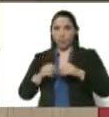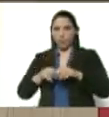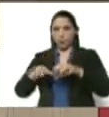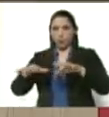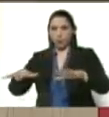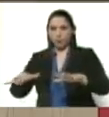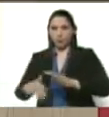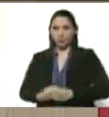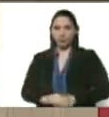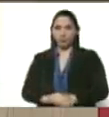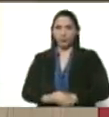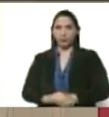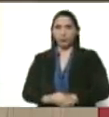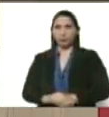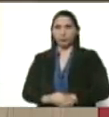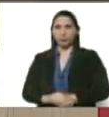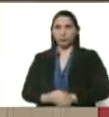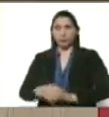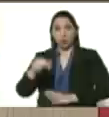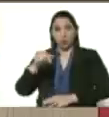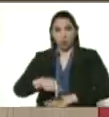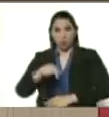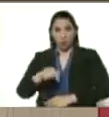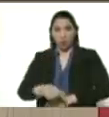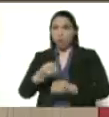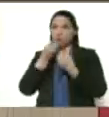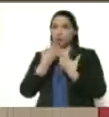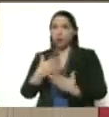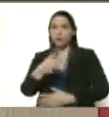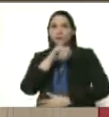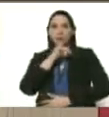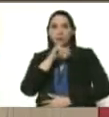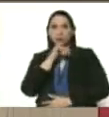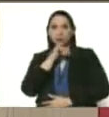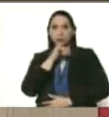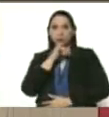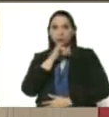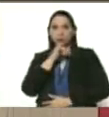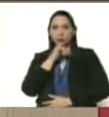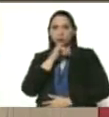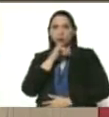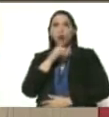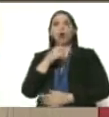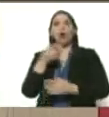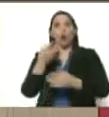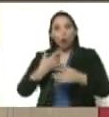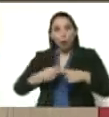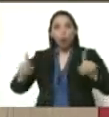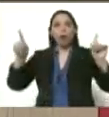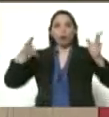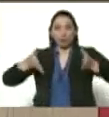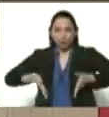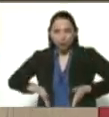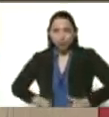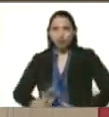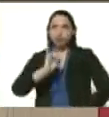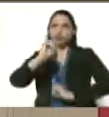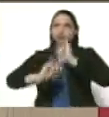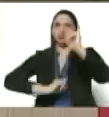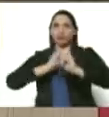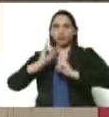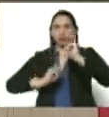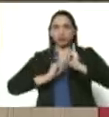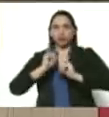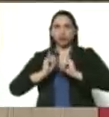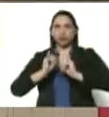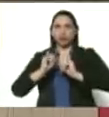epidemiológica. Hoy tenemos la buena noticia de que ha nacido otro bebé. Su madre, bueno,